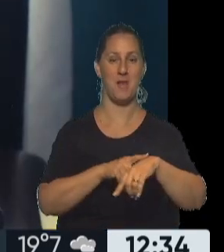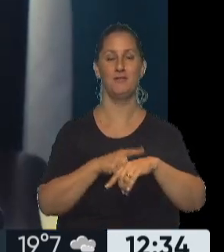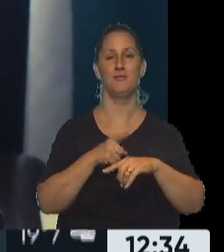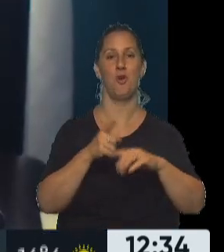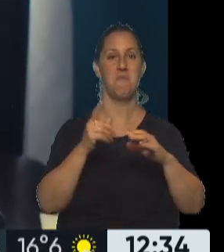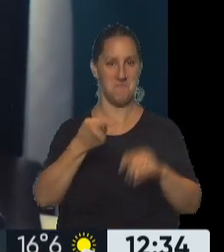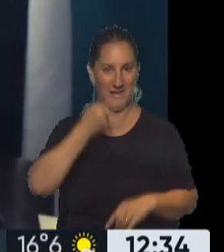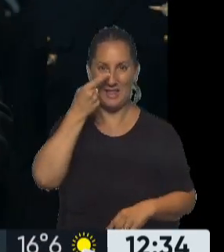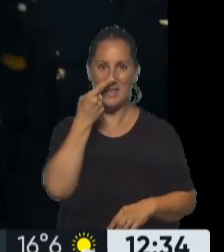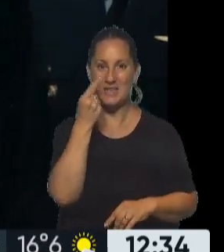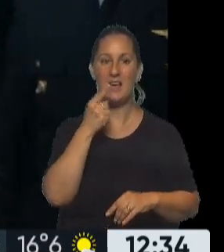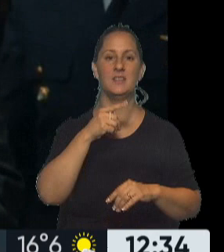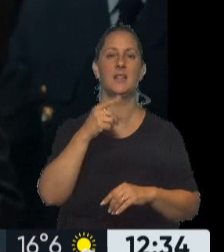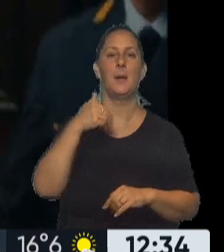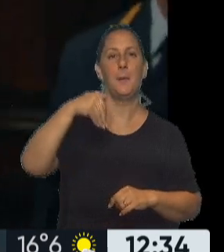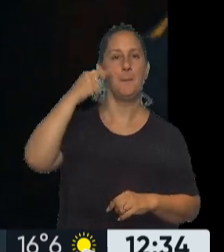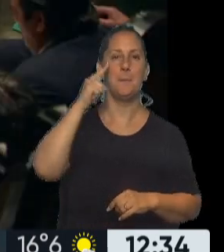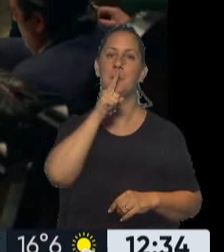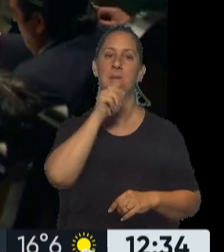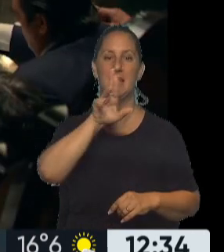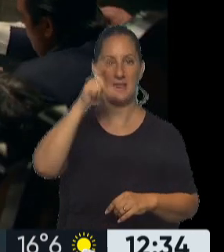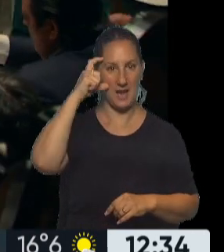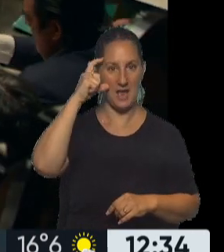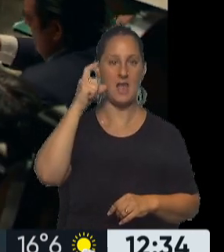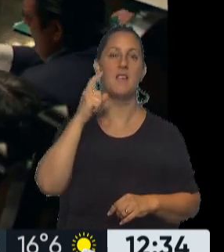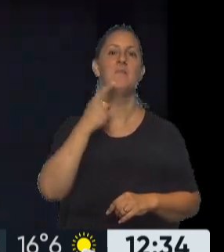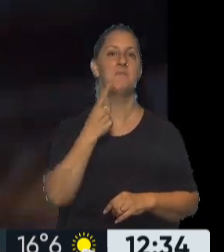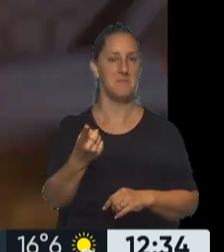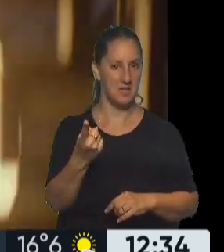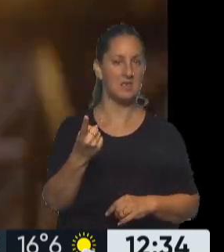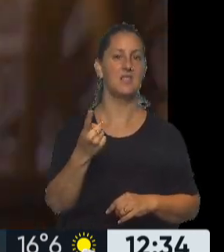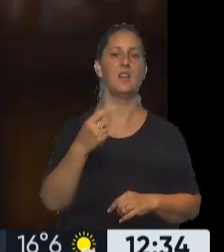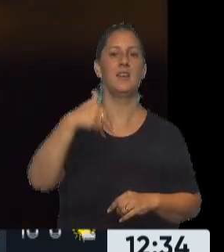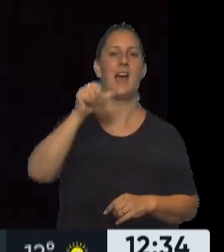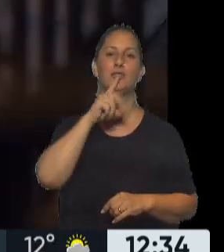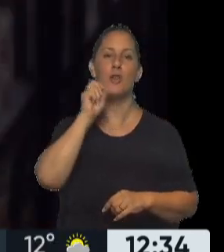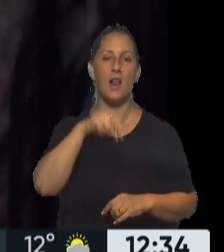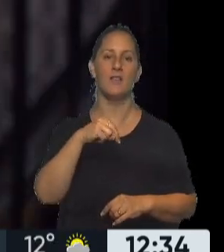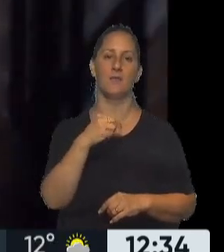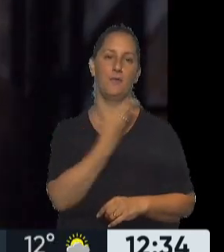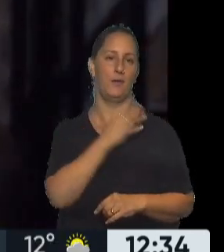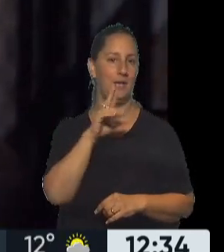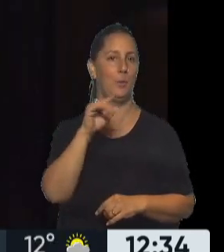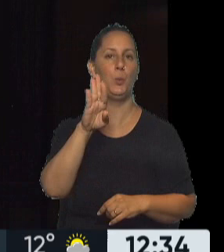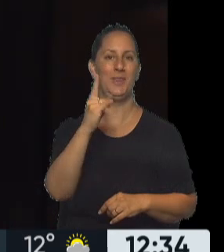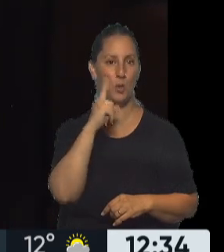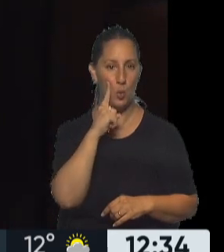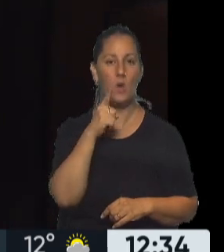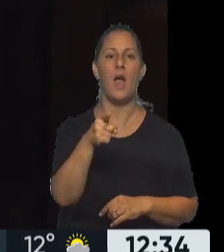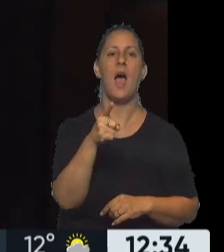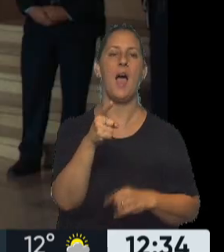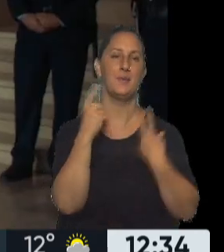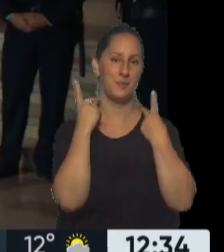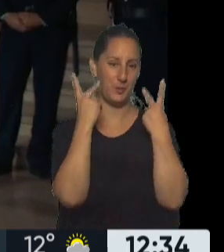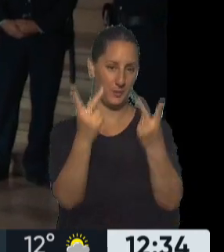interesante. Veíamos en las redes a Santiago Mitre levantando también la distinción del National Board of Review y están dando esta gira